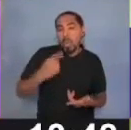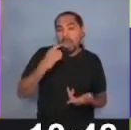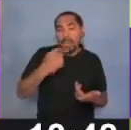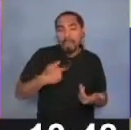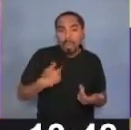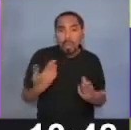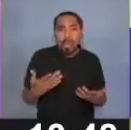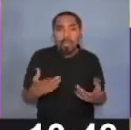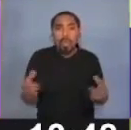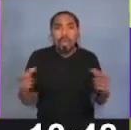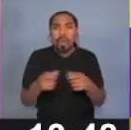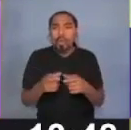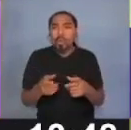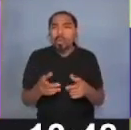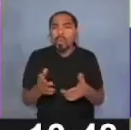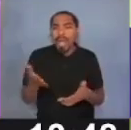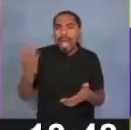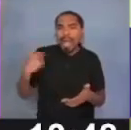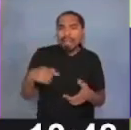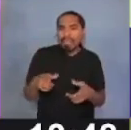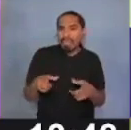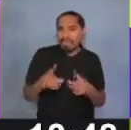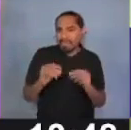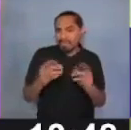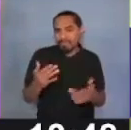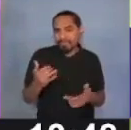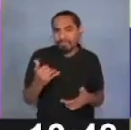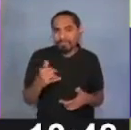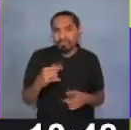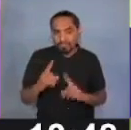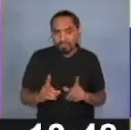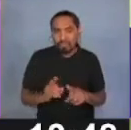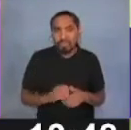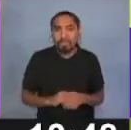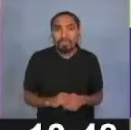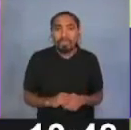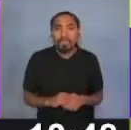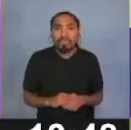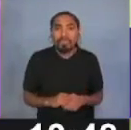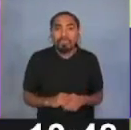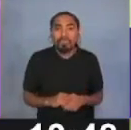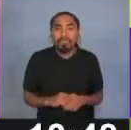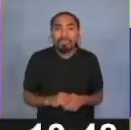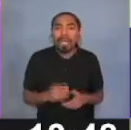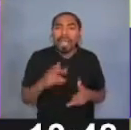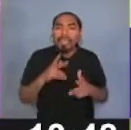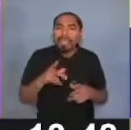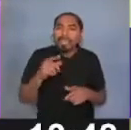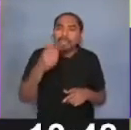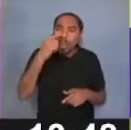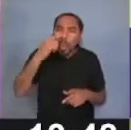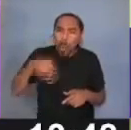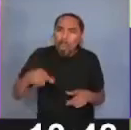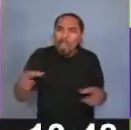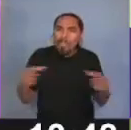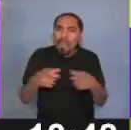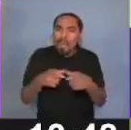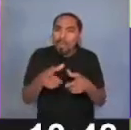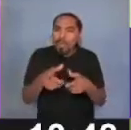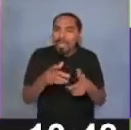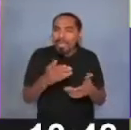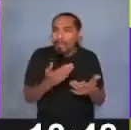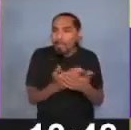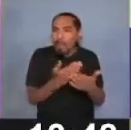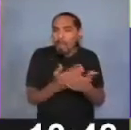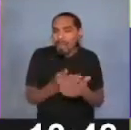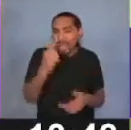de la fecha prevista, lo vamos a hacer, por supuesto. O sea que se puede decir que esa es la última oferta, la que ustedes hicieron cuando fue hace días en el Ministerio de